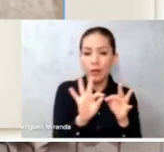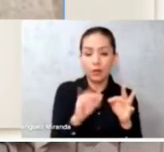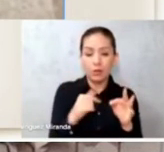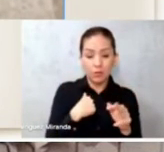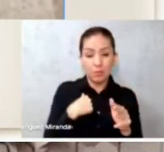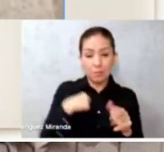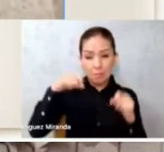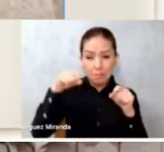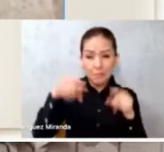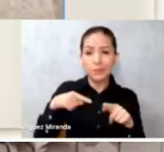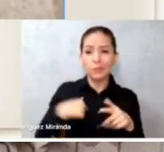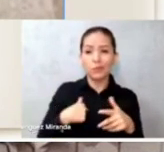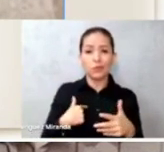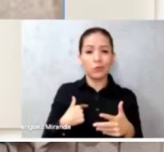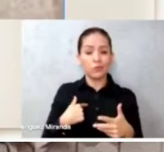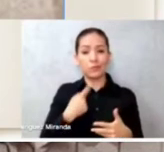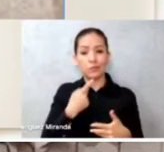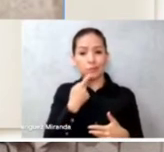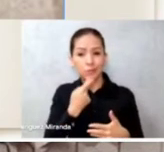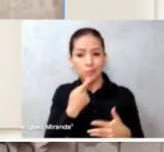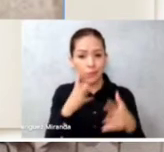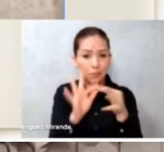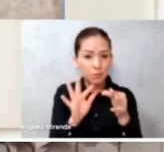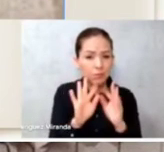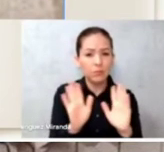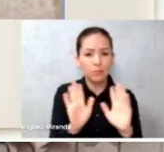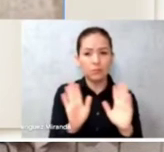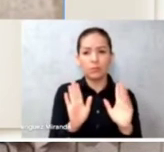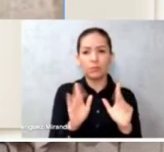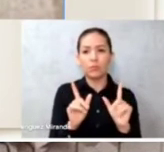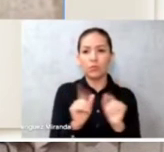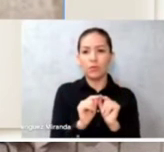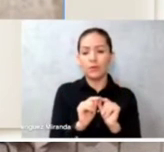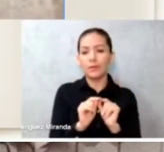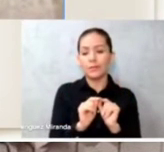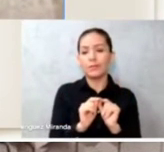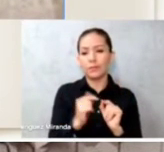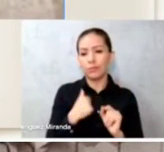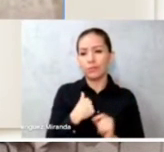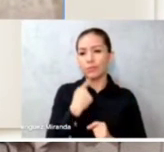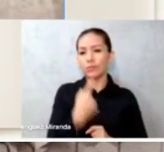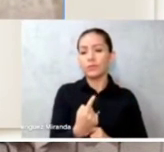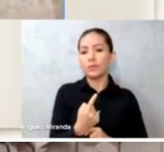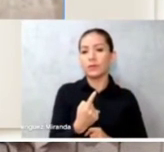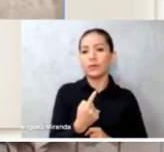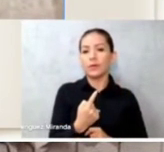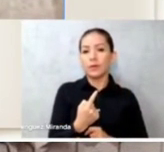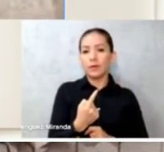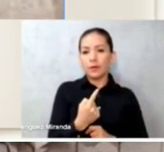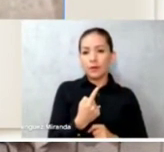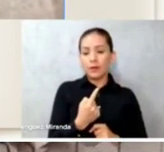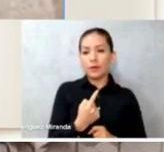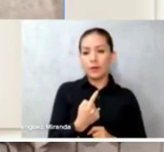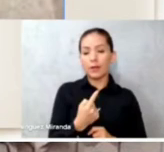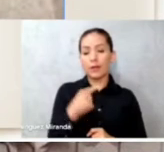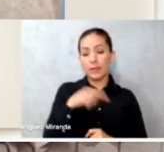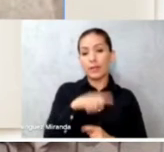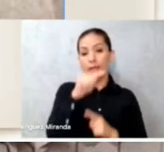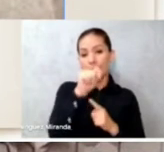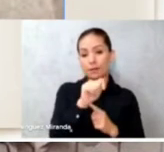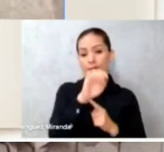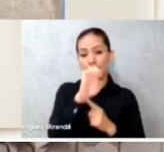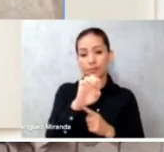reiterativo de lo que ya se ha dicho en la cuenta. Nomás señalar que las impugnaciones que se reciben en el Tribunal